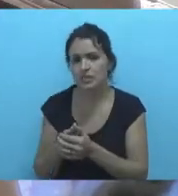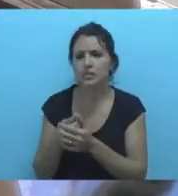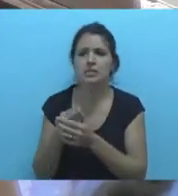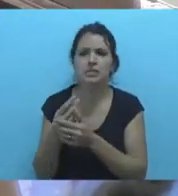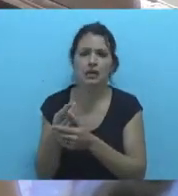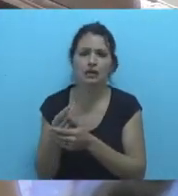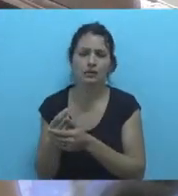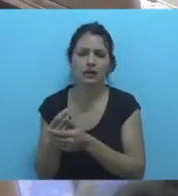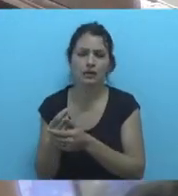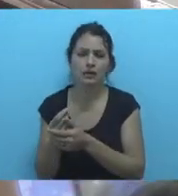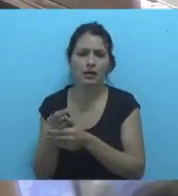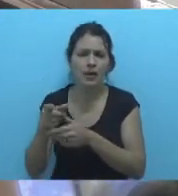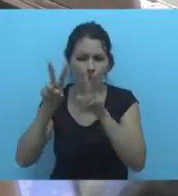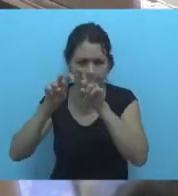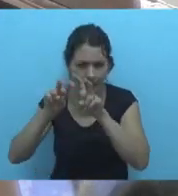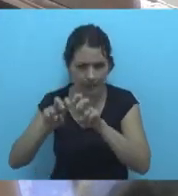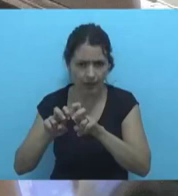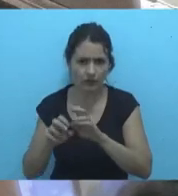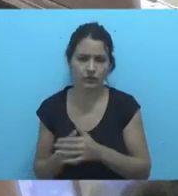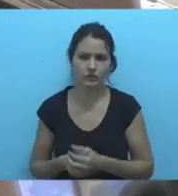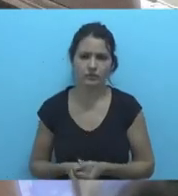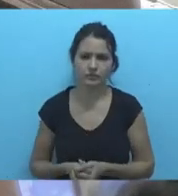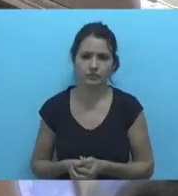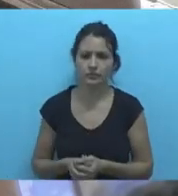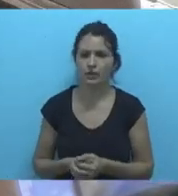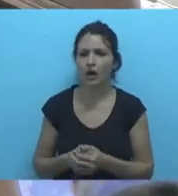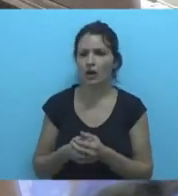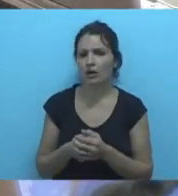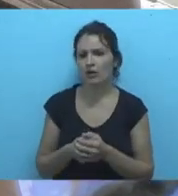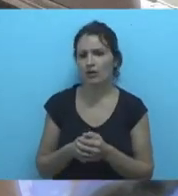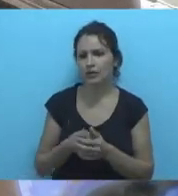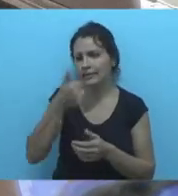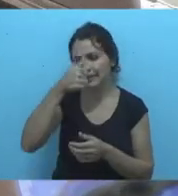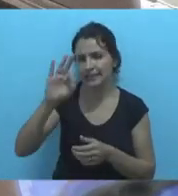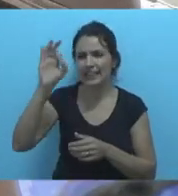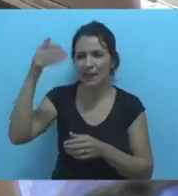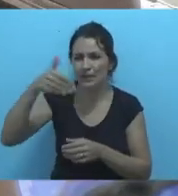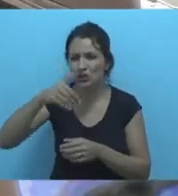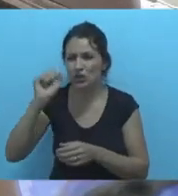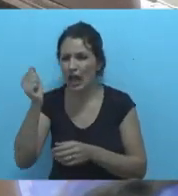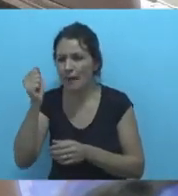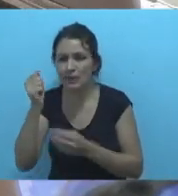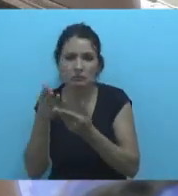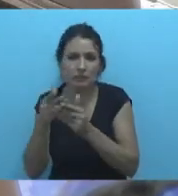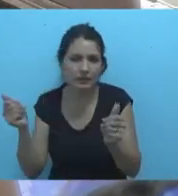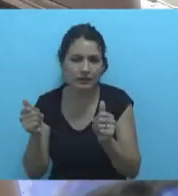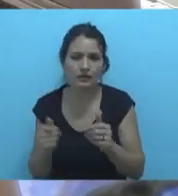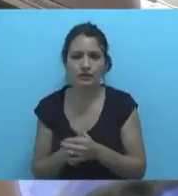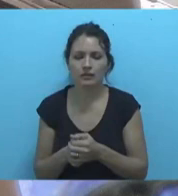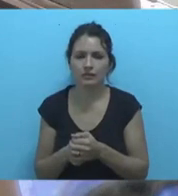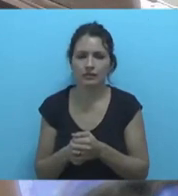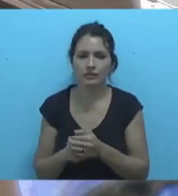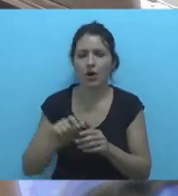la presentación únicamente de los dos últimos años, 60 millones de pesos. Otro tema, Plan